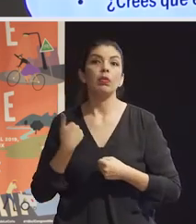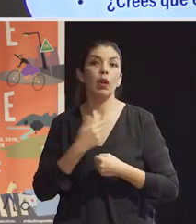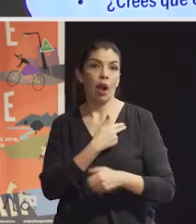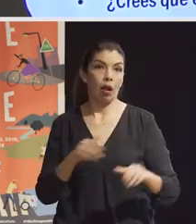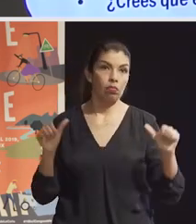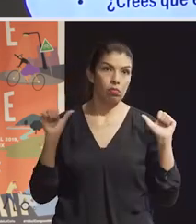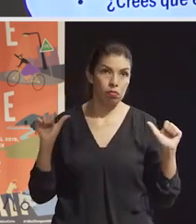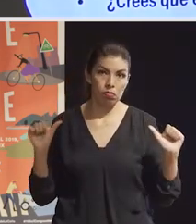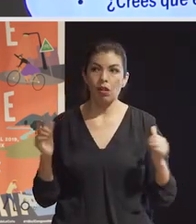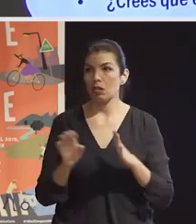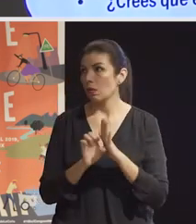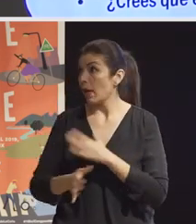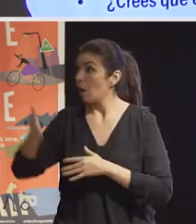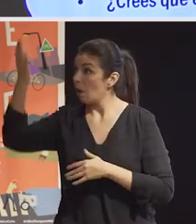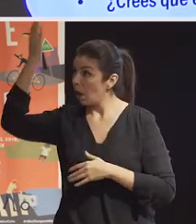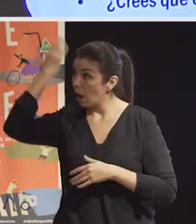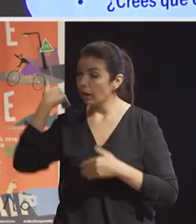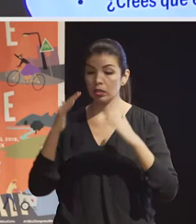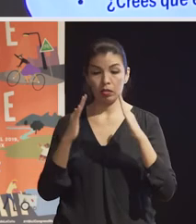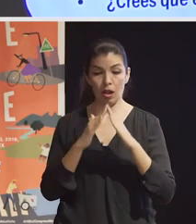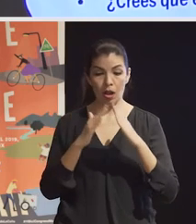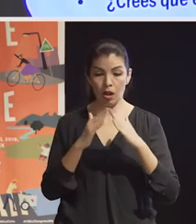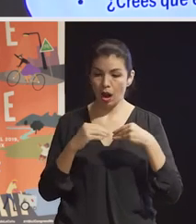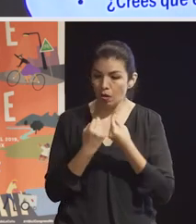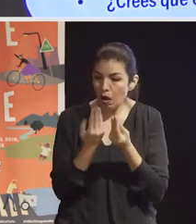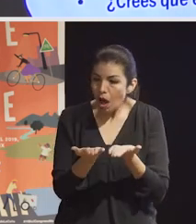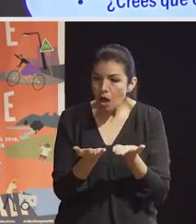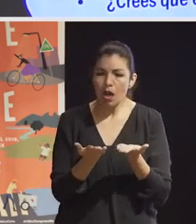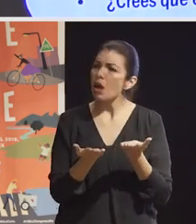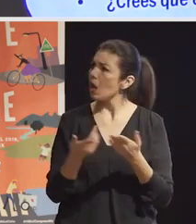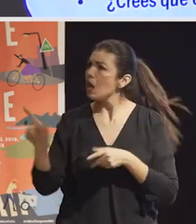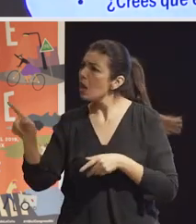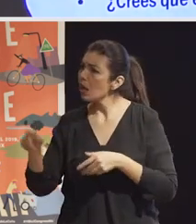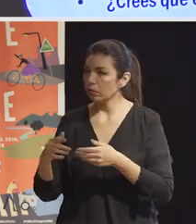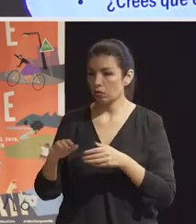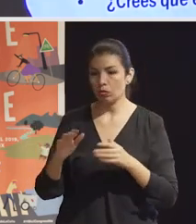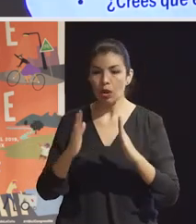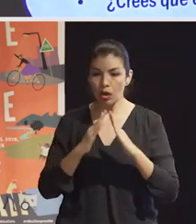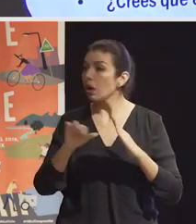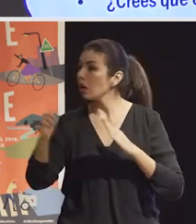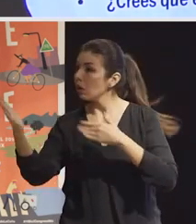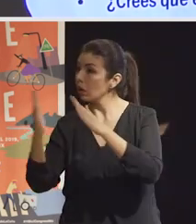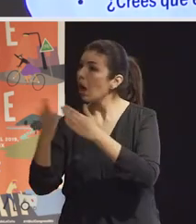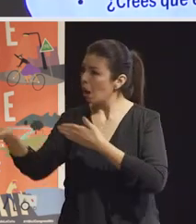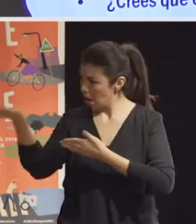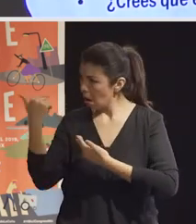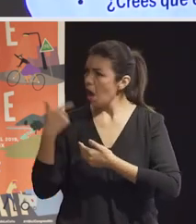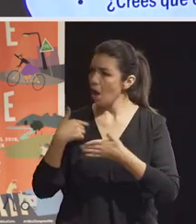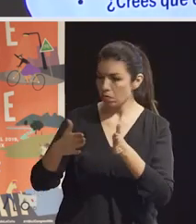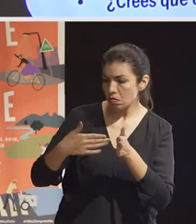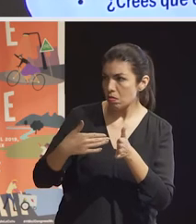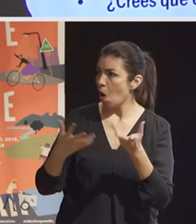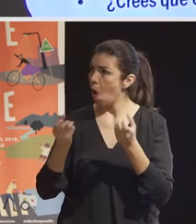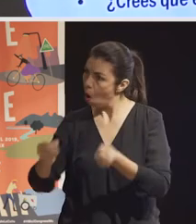su calle a la calle de su casa a compartir a cocinar quizás o compartir con los vecinos es algo que también me